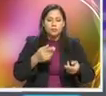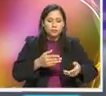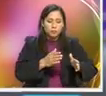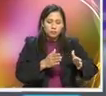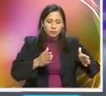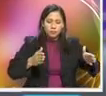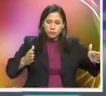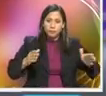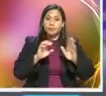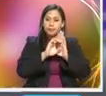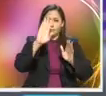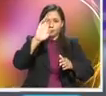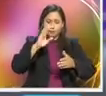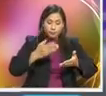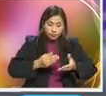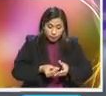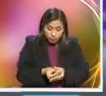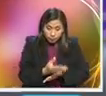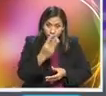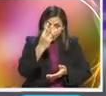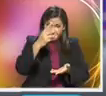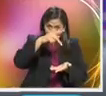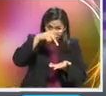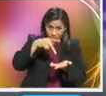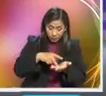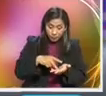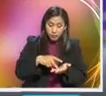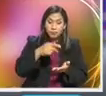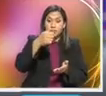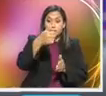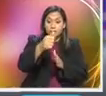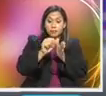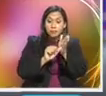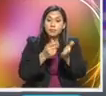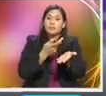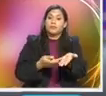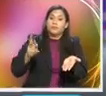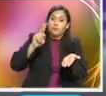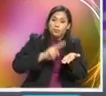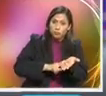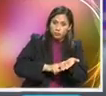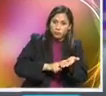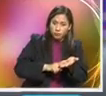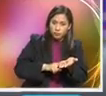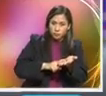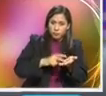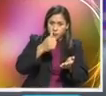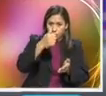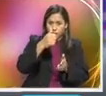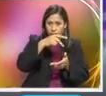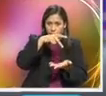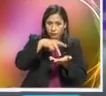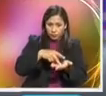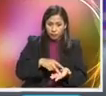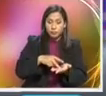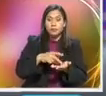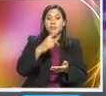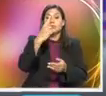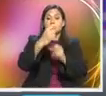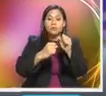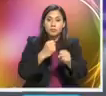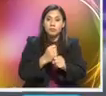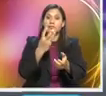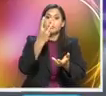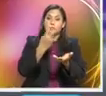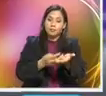3 kilos, a los 6 meses tiene que duplicar su peso. Y al año tiene que triplicarlo. Entonces,